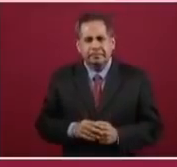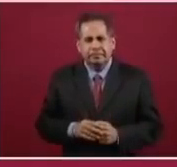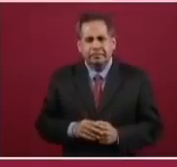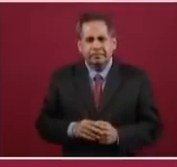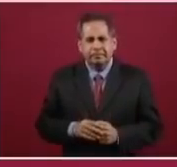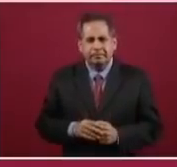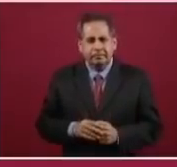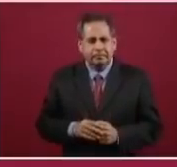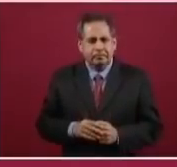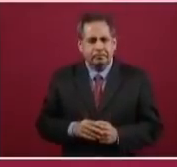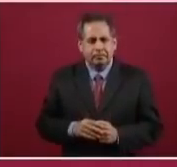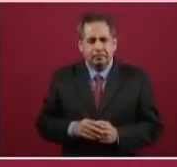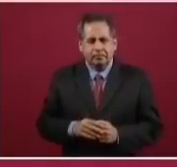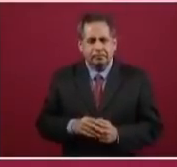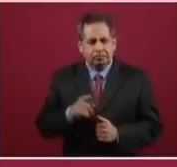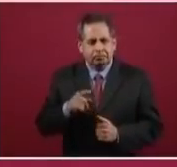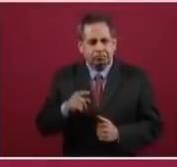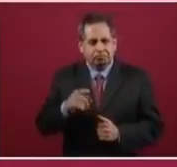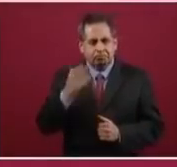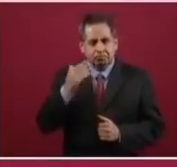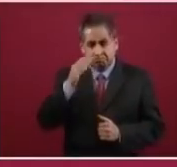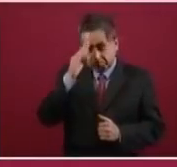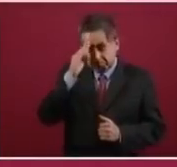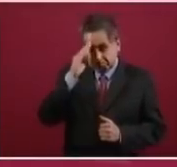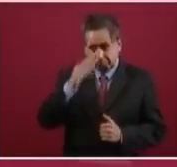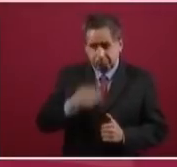se consideraban